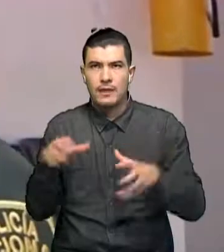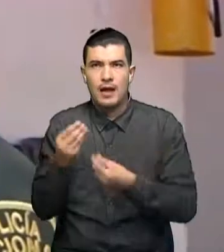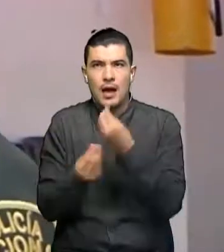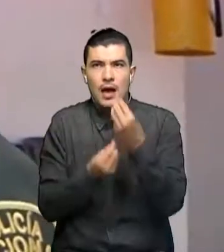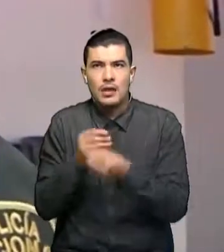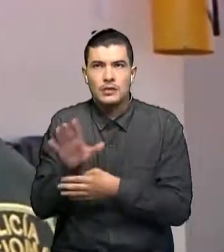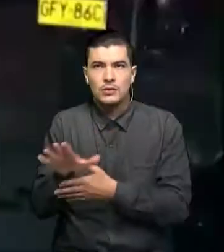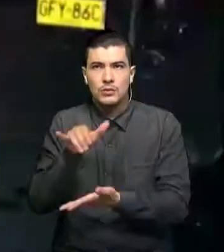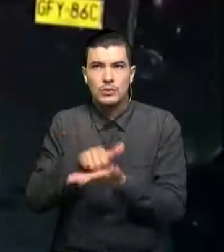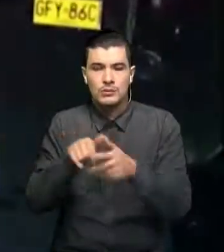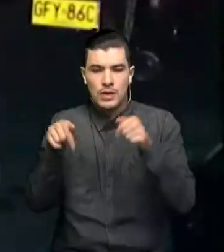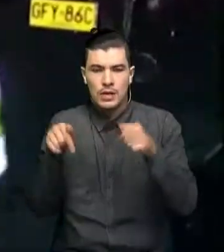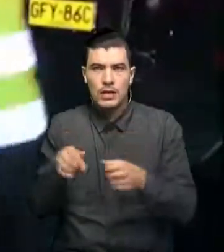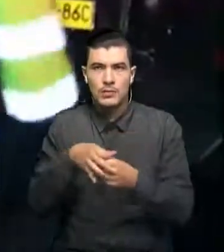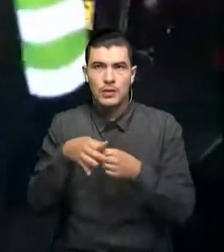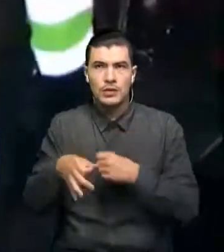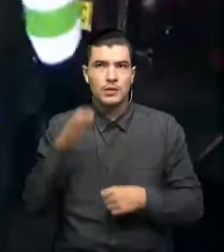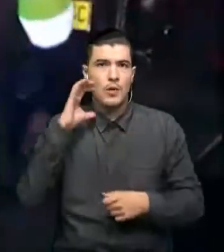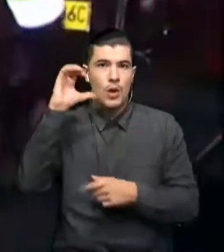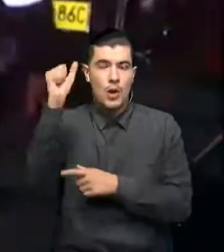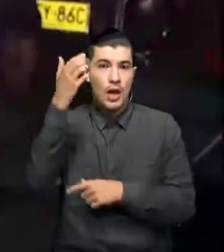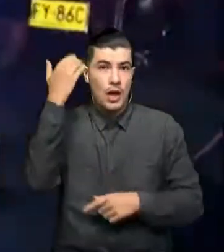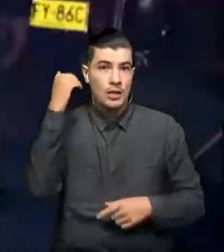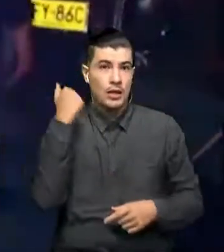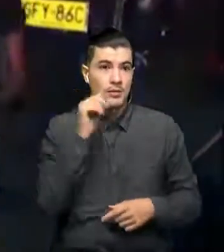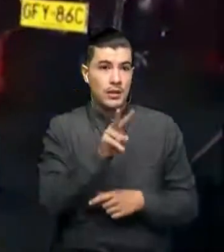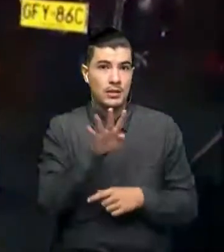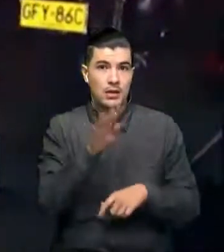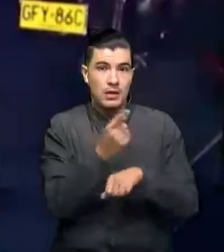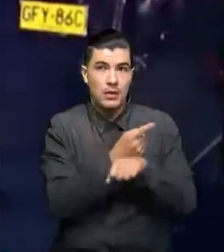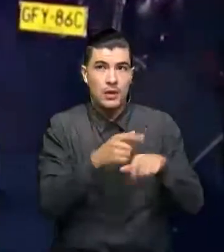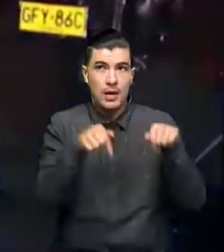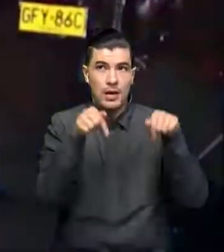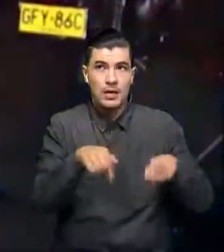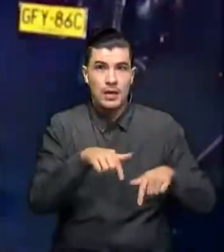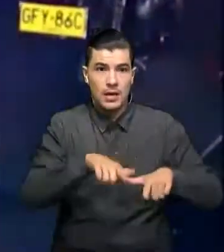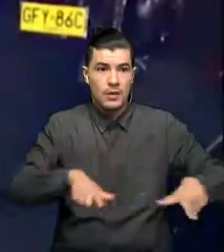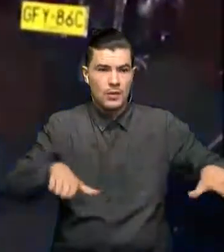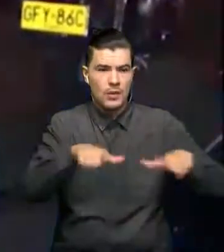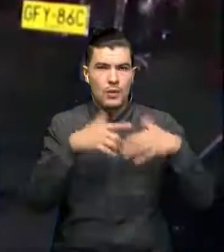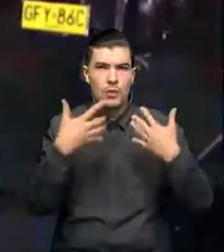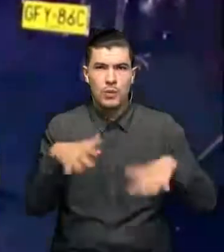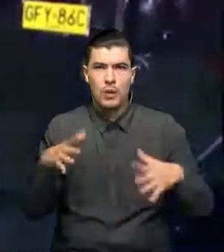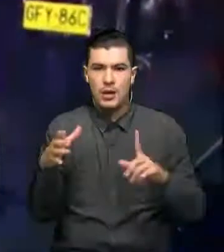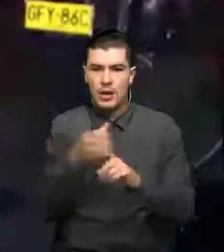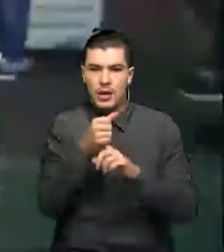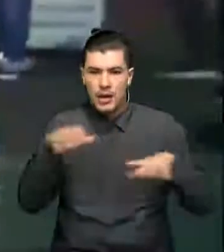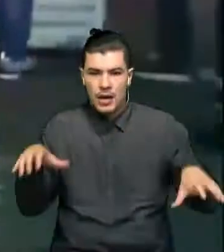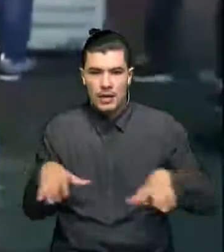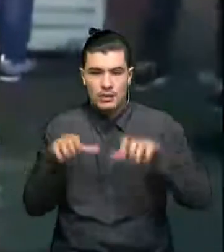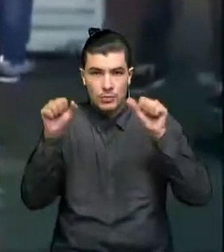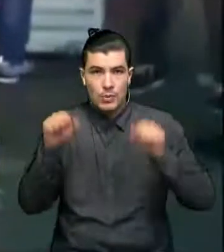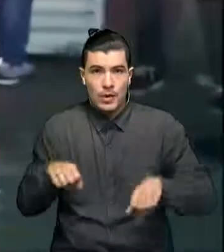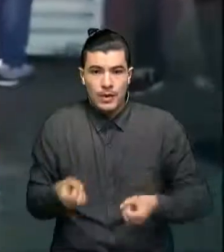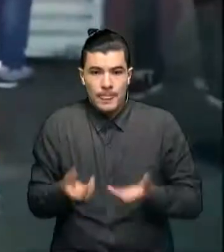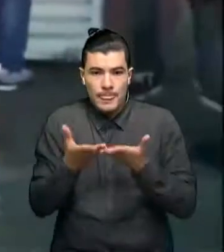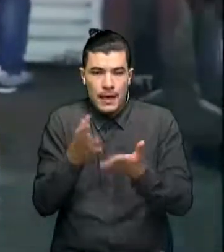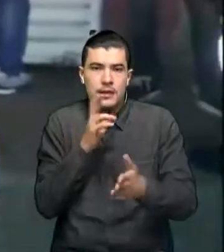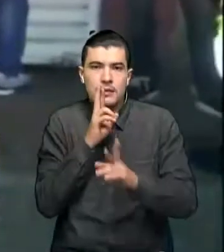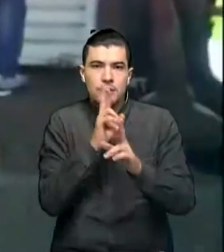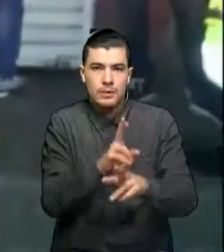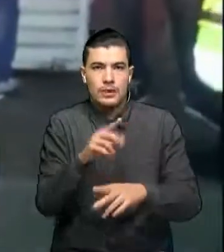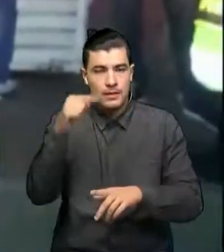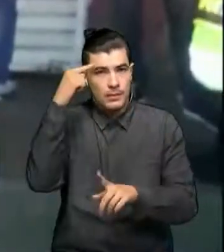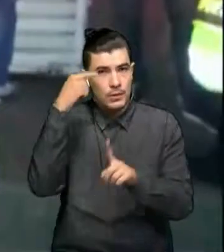aquí en ocaña durante las primeras 24 horas del comando situacional se han logrado acciones que permiten entregar resultados positivos